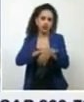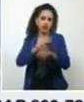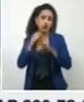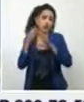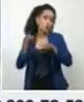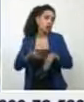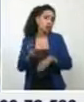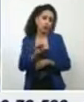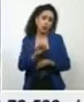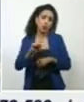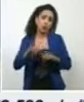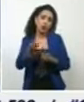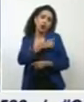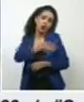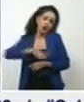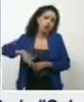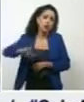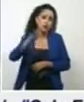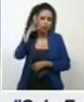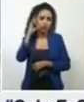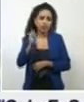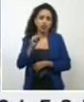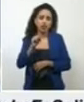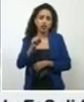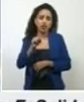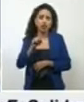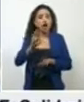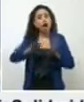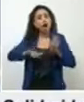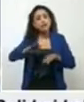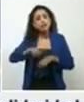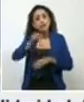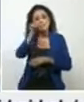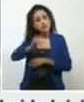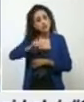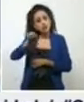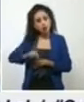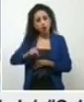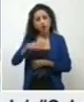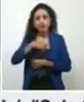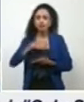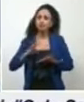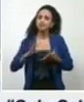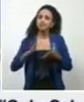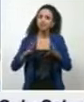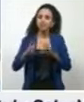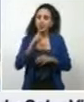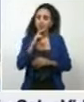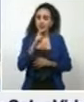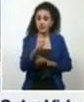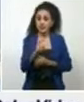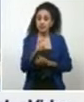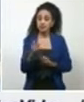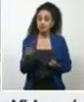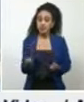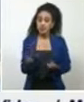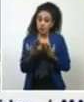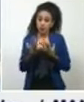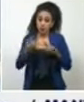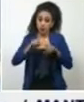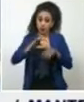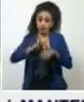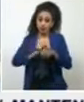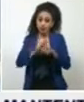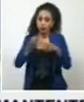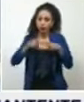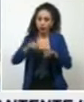la población entienda que a veces son casos que tienen unas complicaciones que es muy difícil salvarlos. Pero en los críticos y